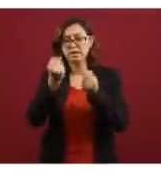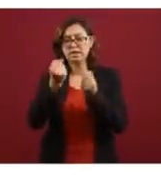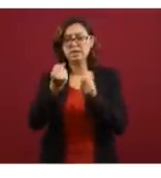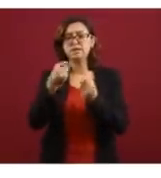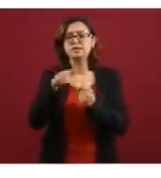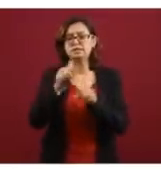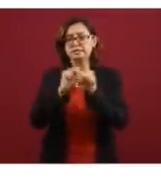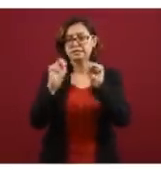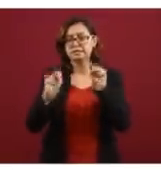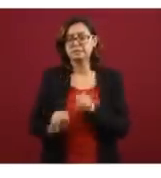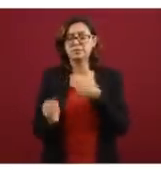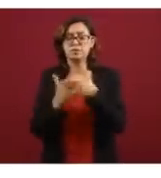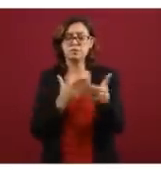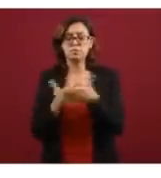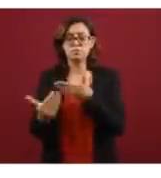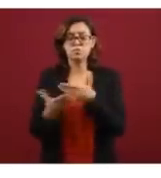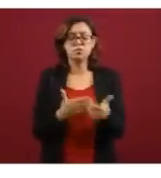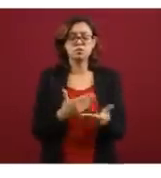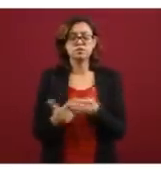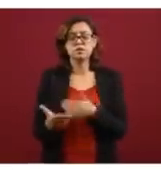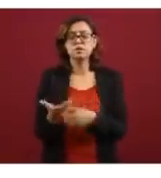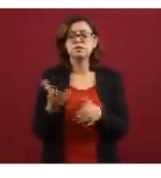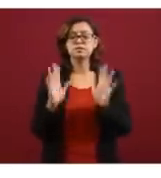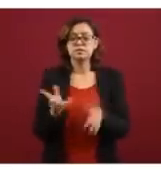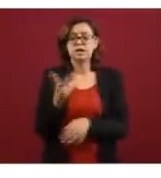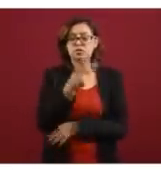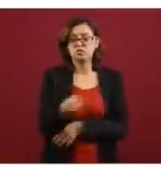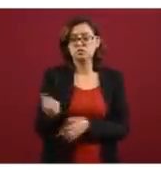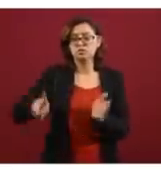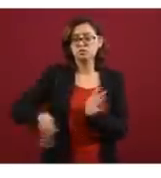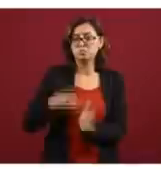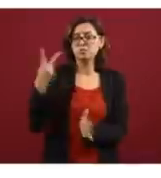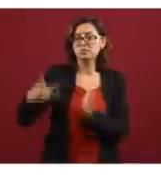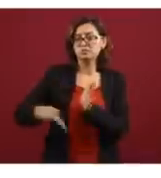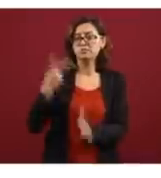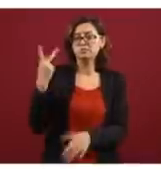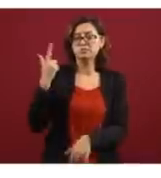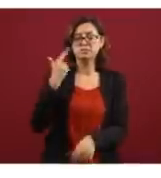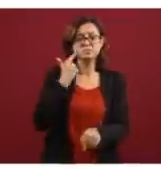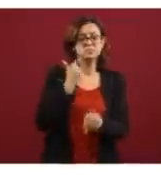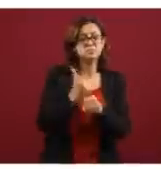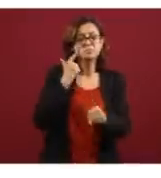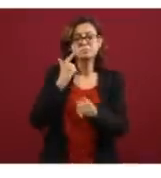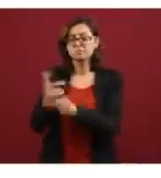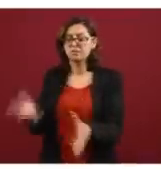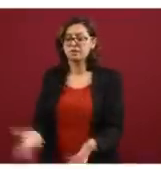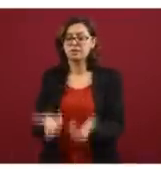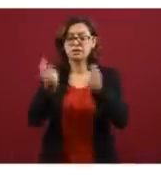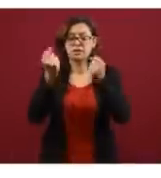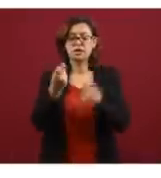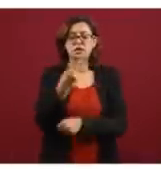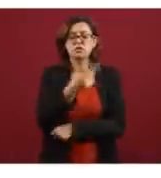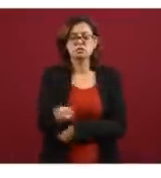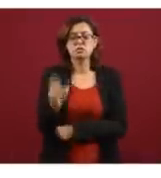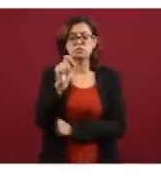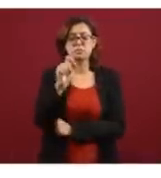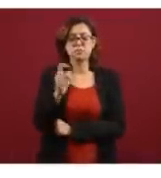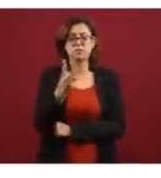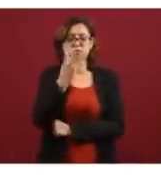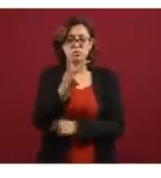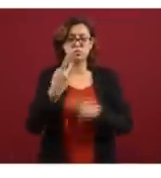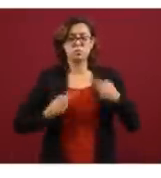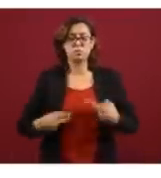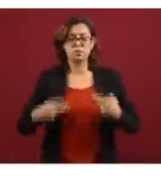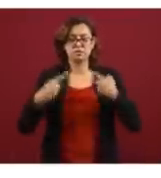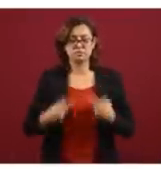de vanguardia que ha realizado 200 operaciones en lo que va del año y ha logrado salvar la vida de 224